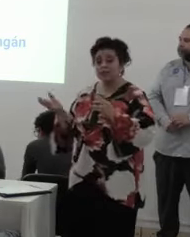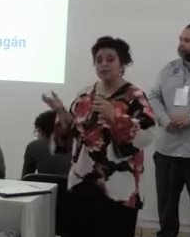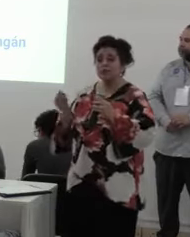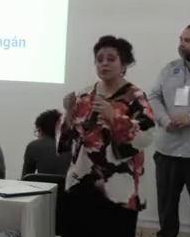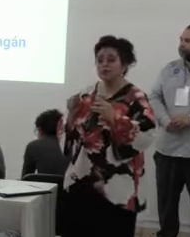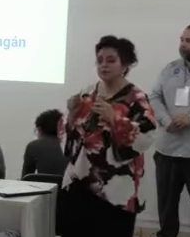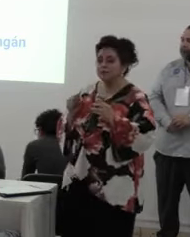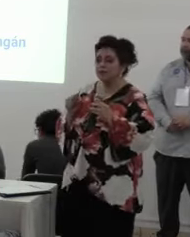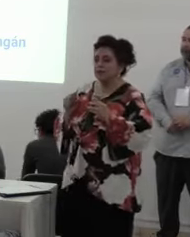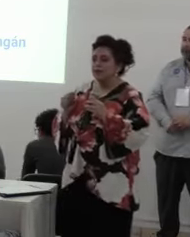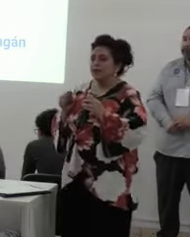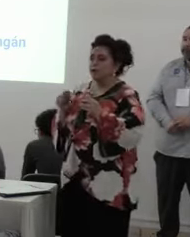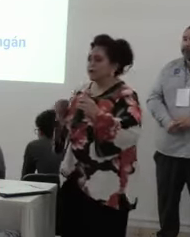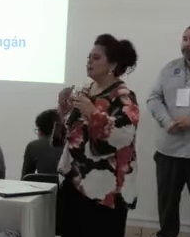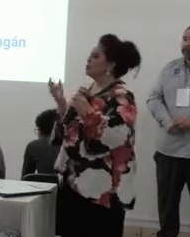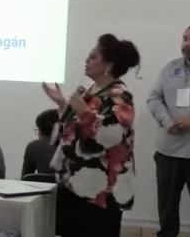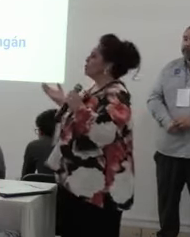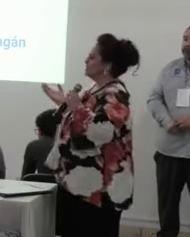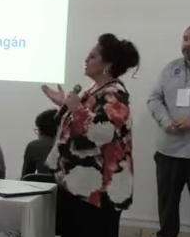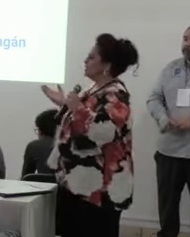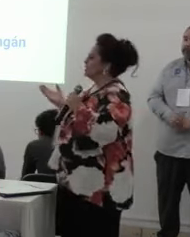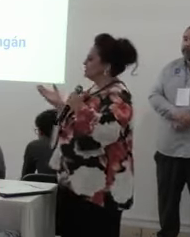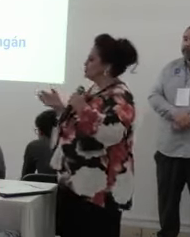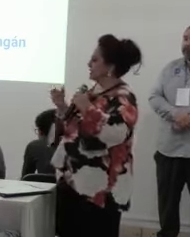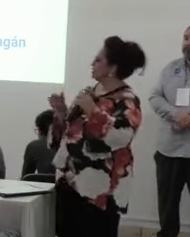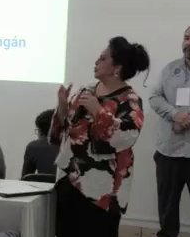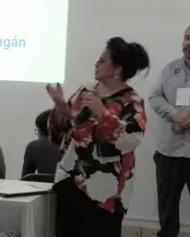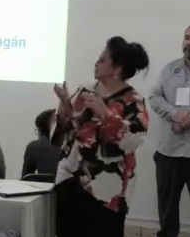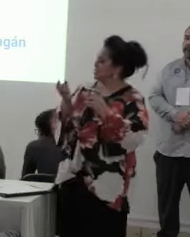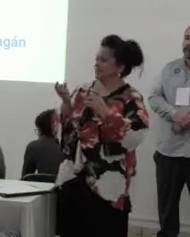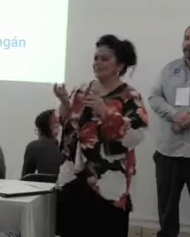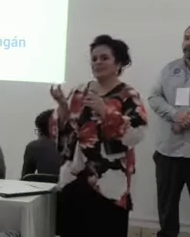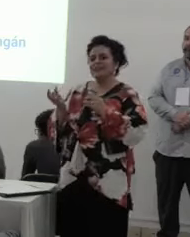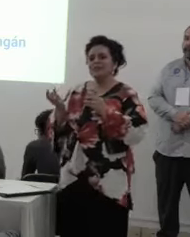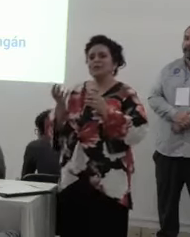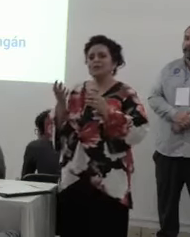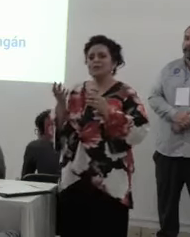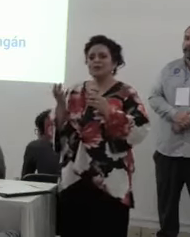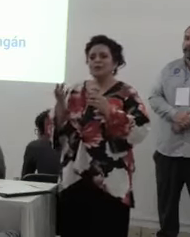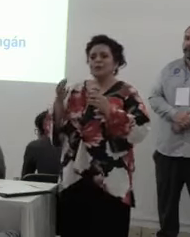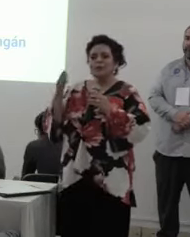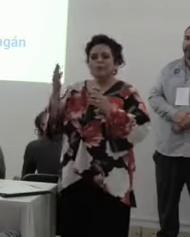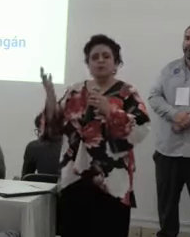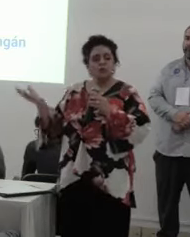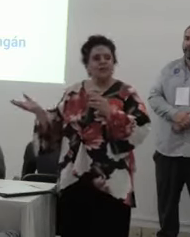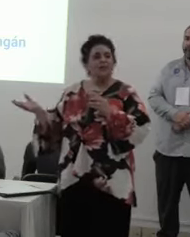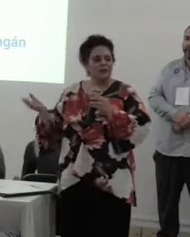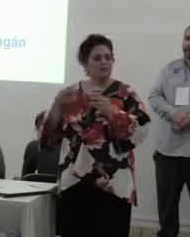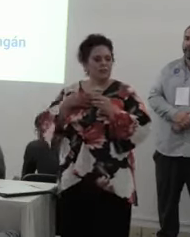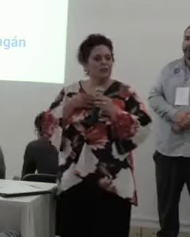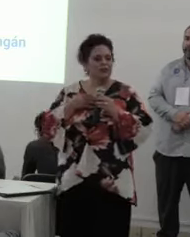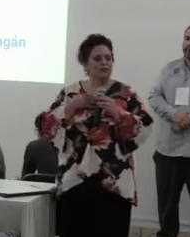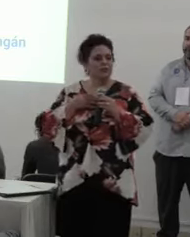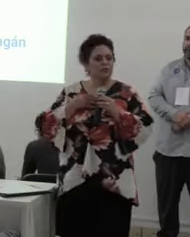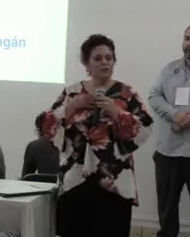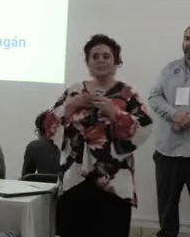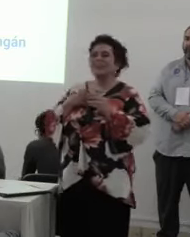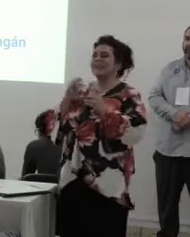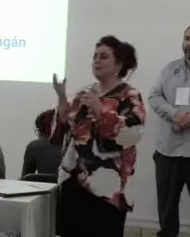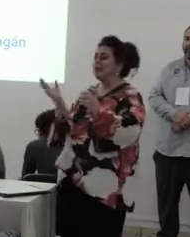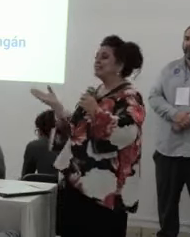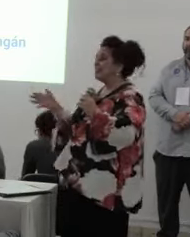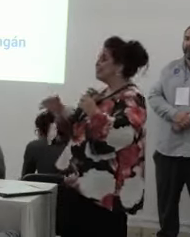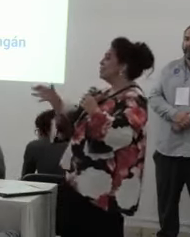tenemos elecciones, nuestros representantes, las personas que están ahí, son ciudadanos igual que nosotros